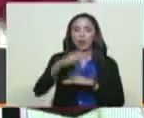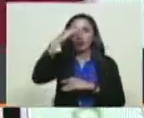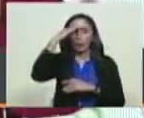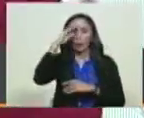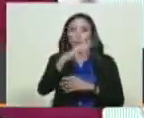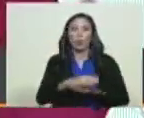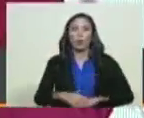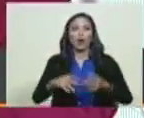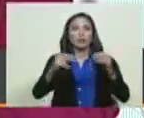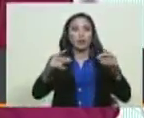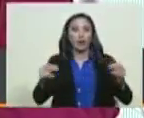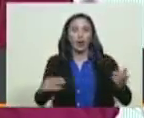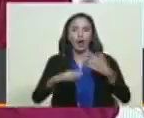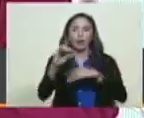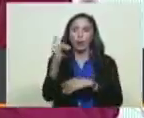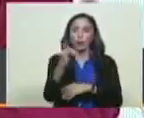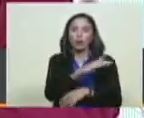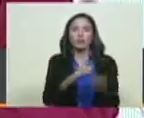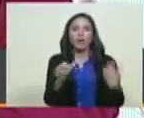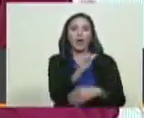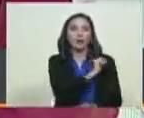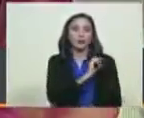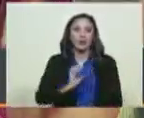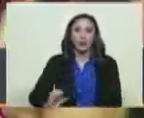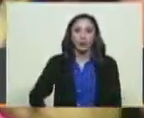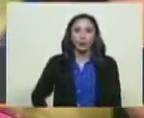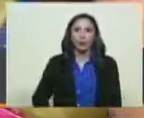nicaragua de bolivia del salvador